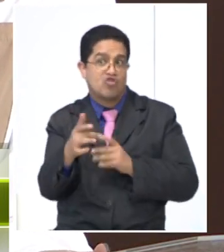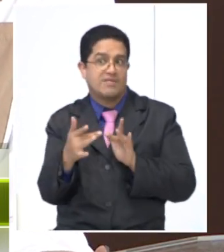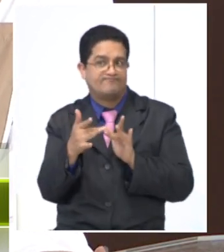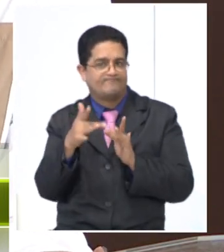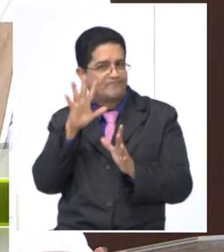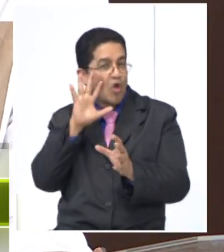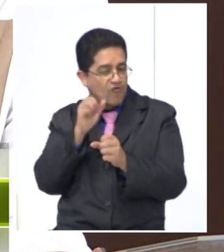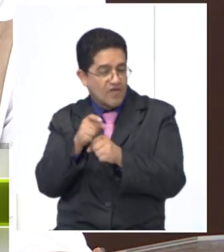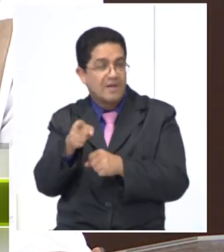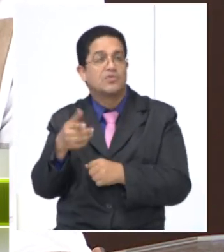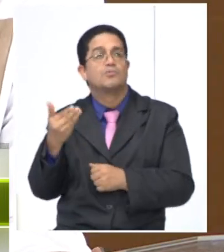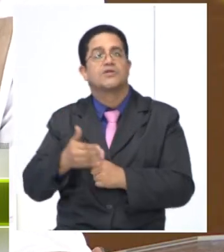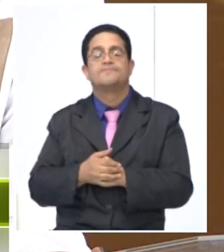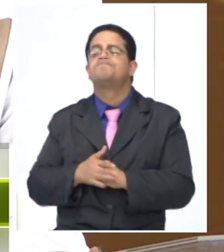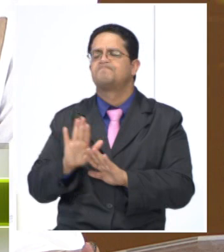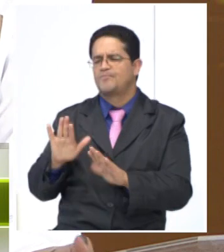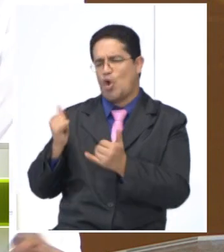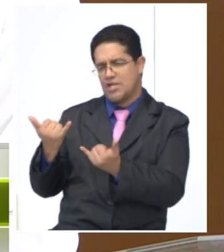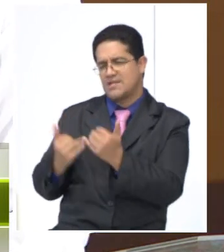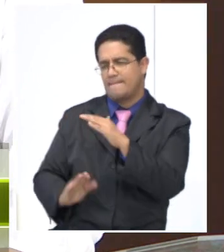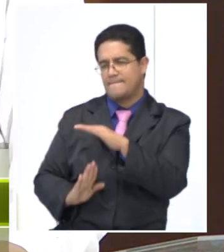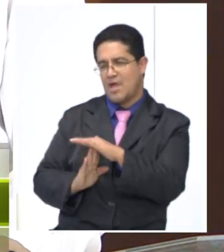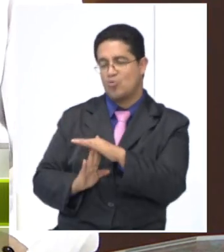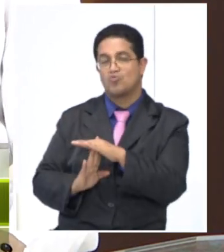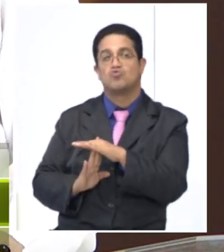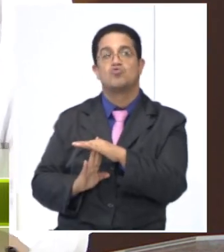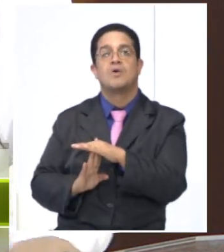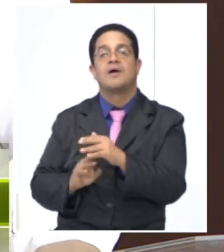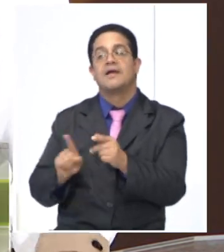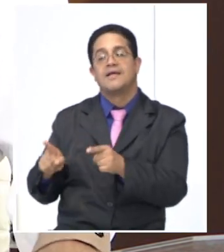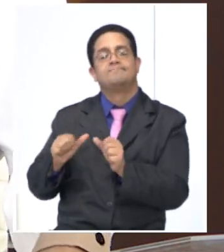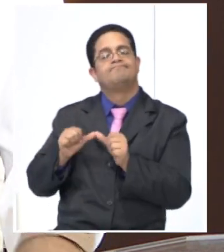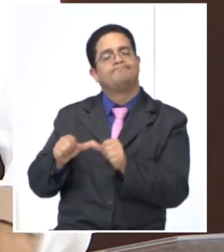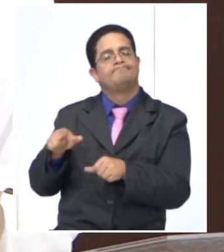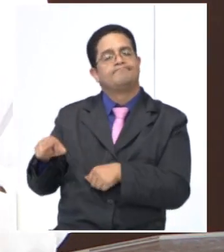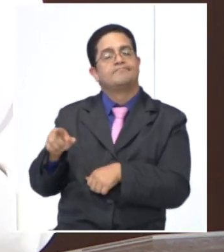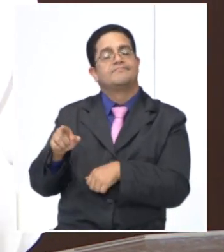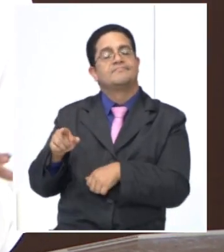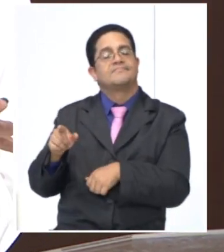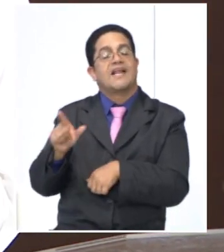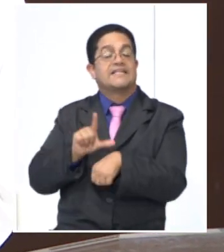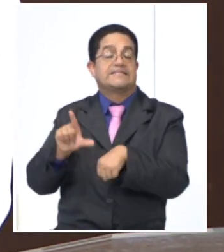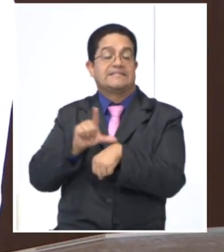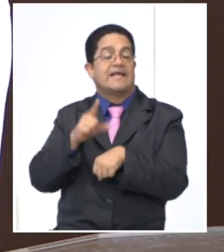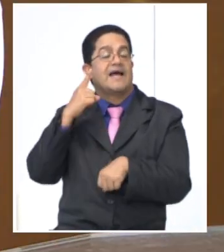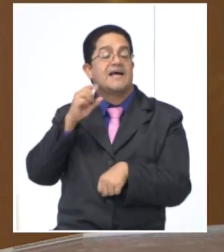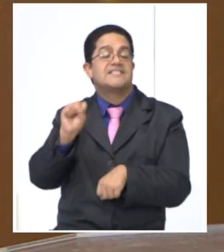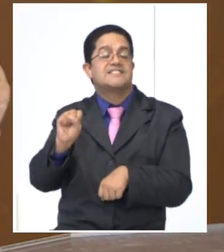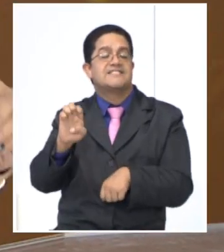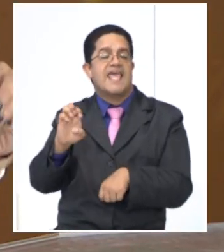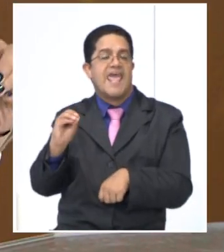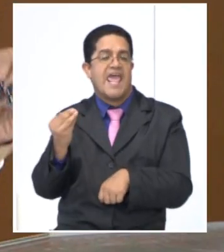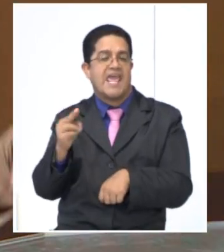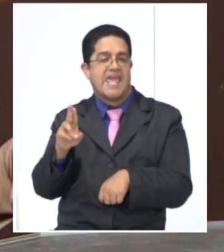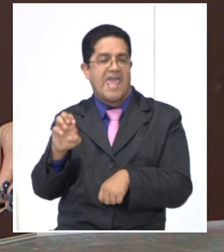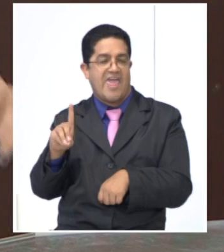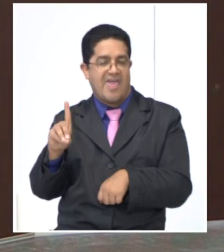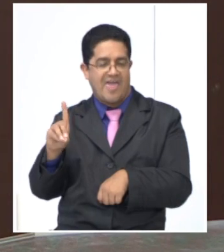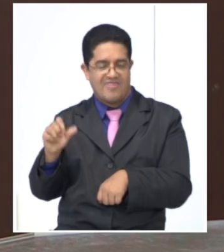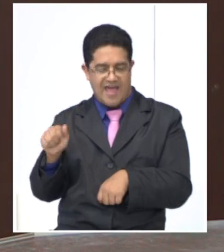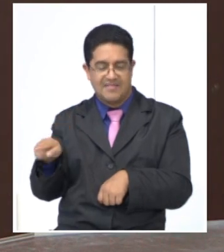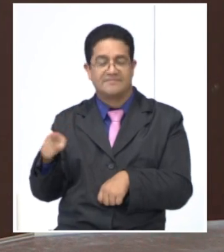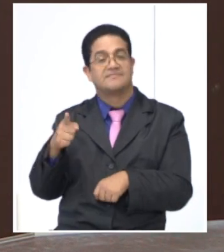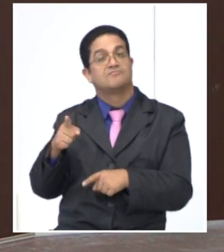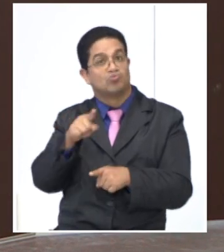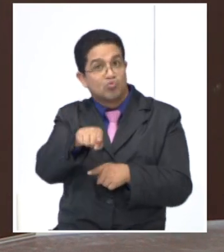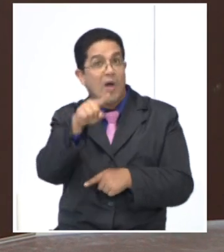son fundamentales. Angie, vamos a irnos a una pausa. Claro que sí. Angie Sequera nos seguirá acompañando a regreso. Ella es psicóloga, estamos hablando de estas redes de apoyos emocionales.